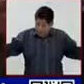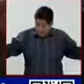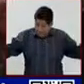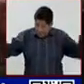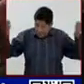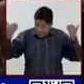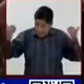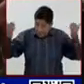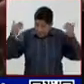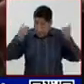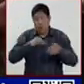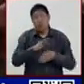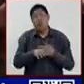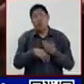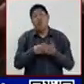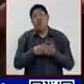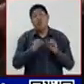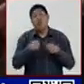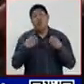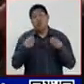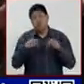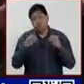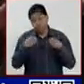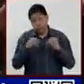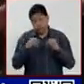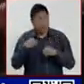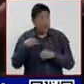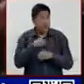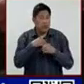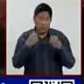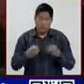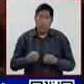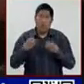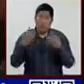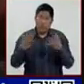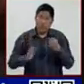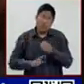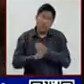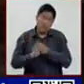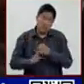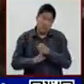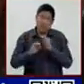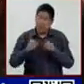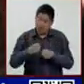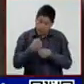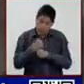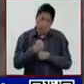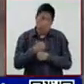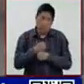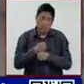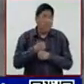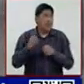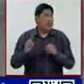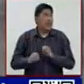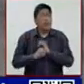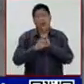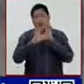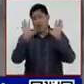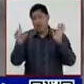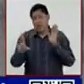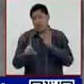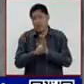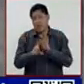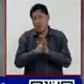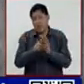todos, para que todos puedan comercializar, y estamos brindando las plenas garantías para que ellos puedan hacerlo. Claramente la